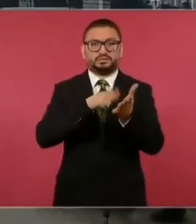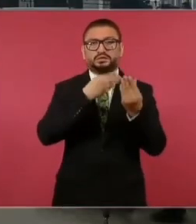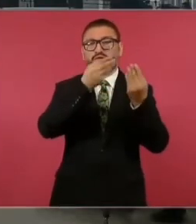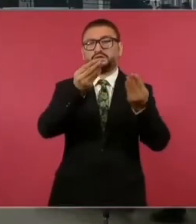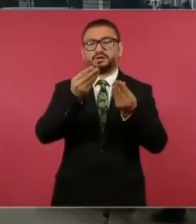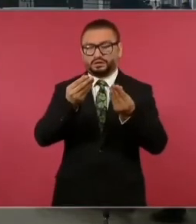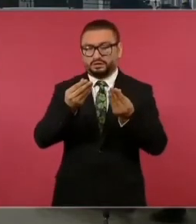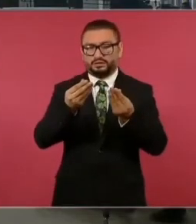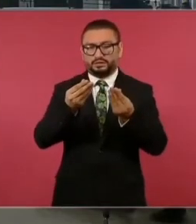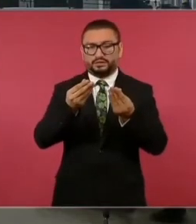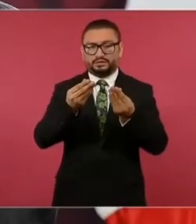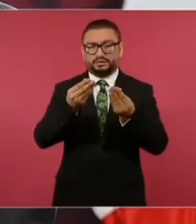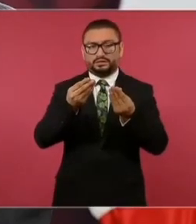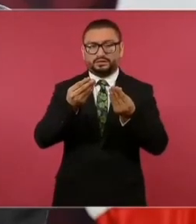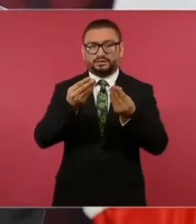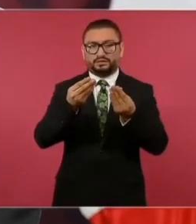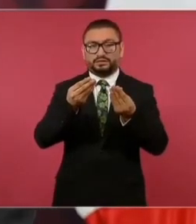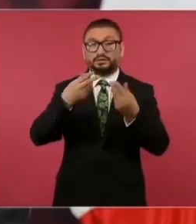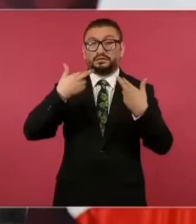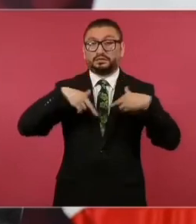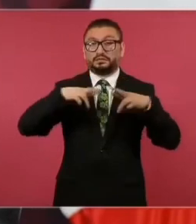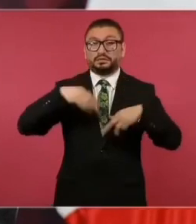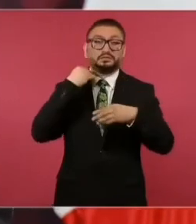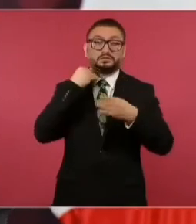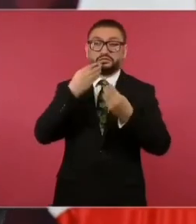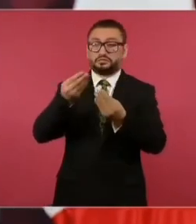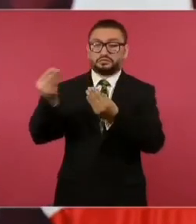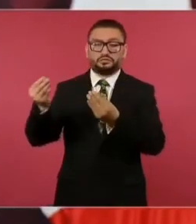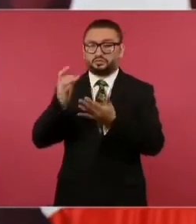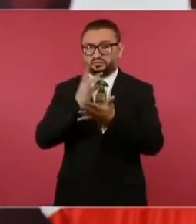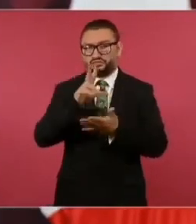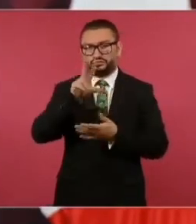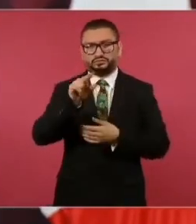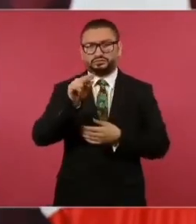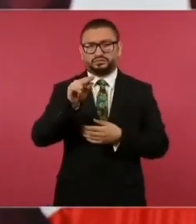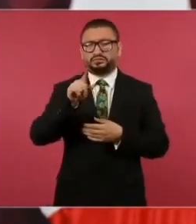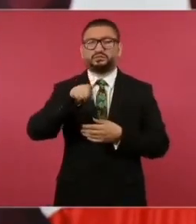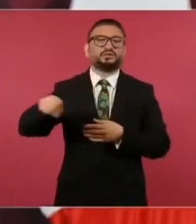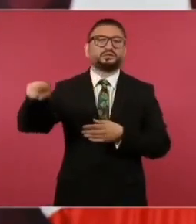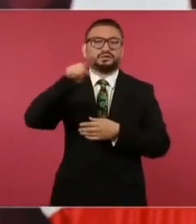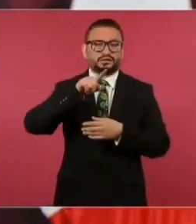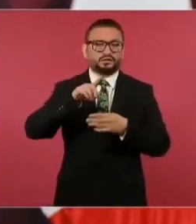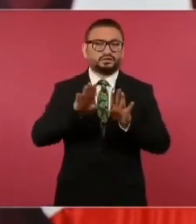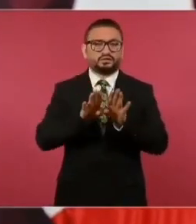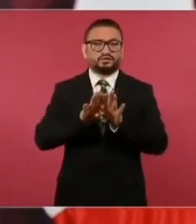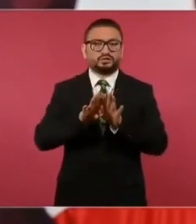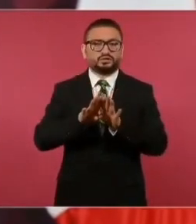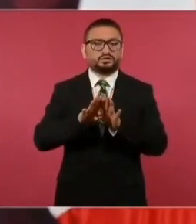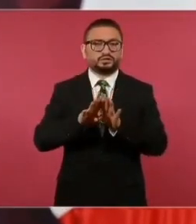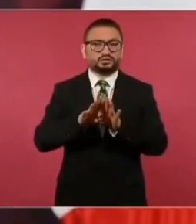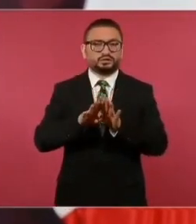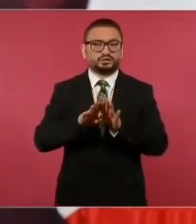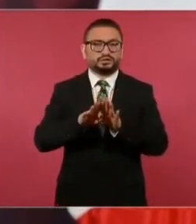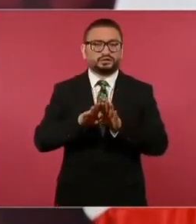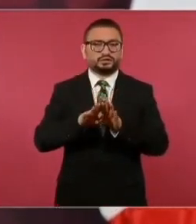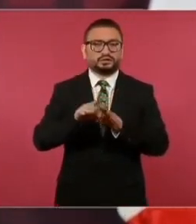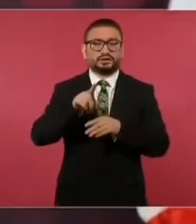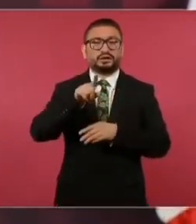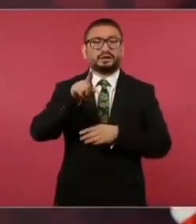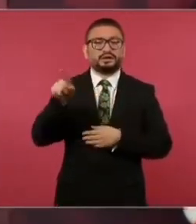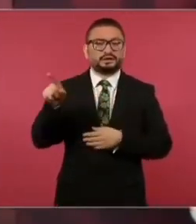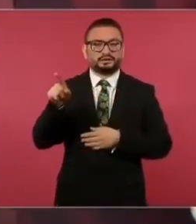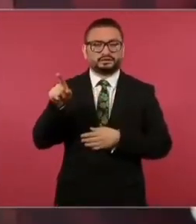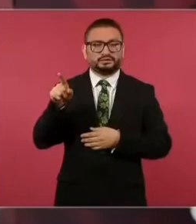nada más a los representantes, porque esos están ya con